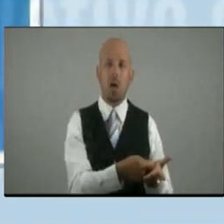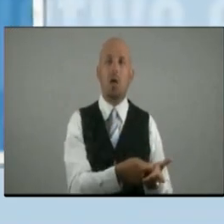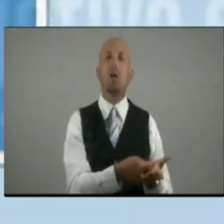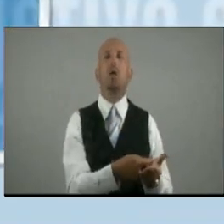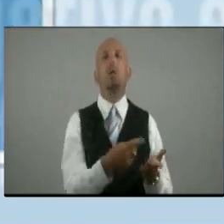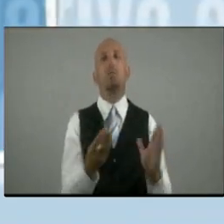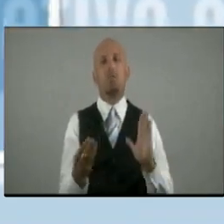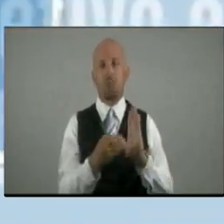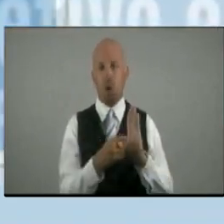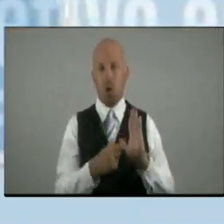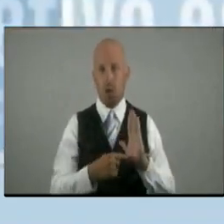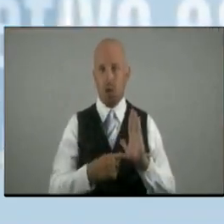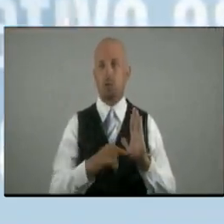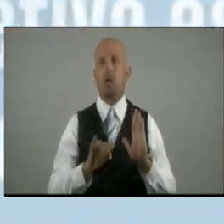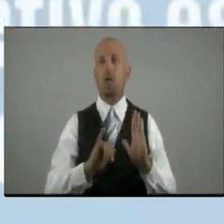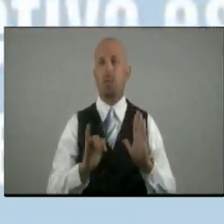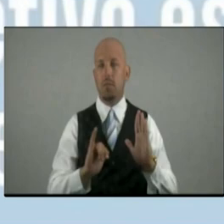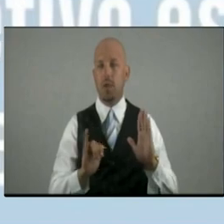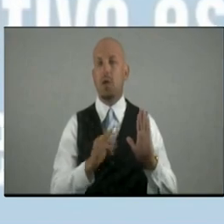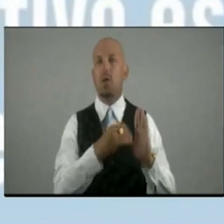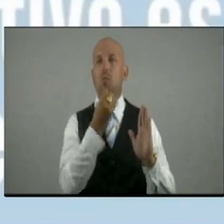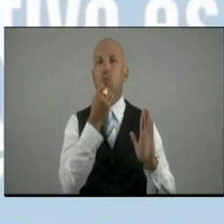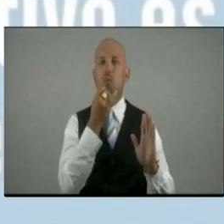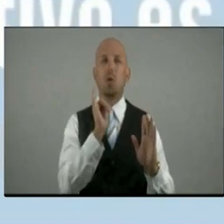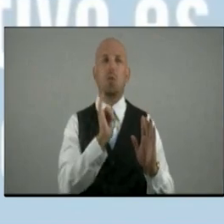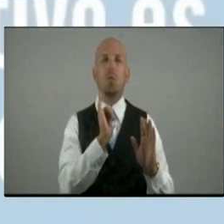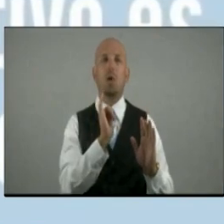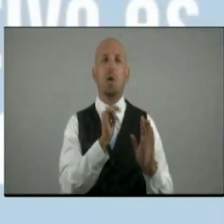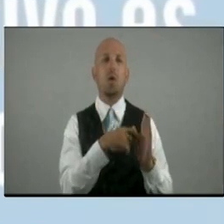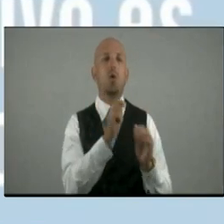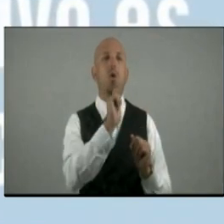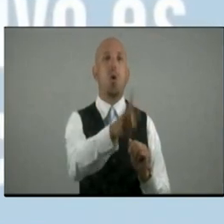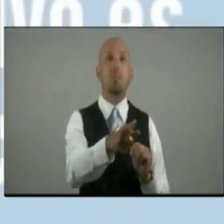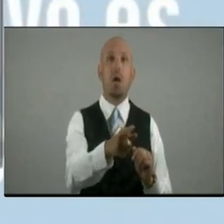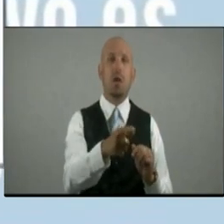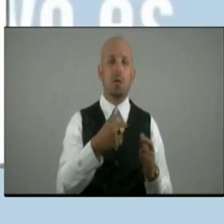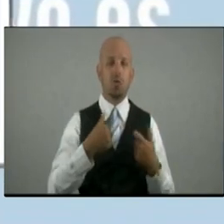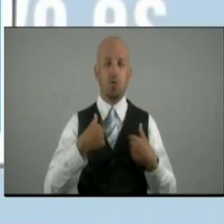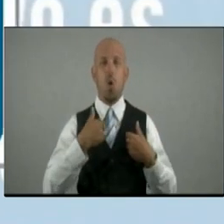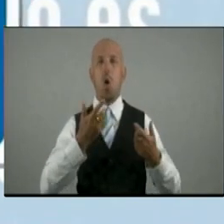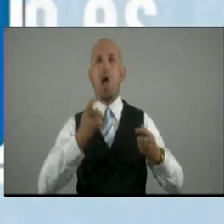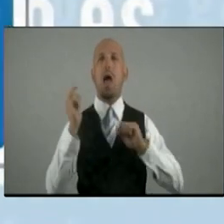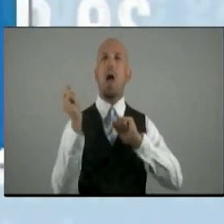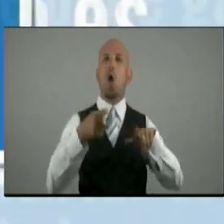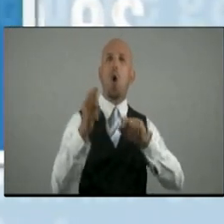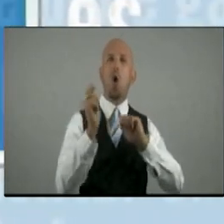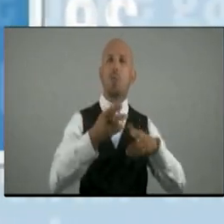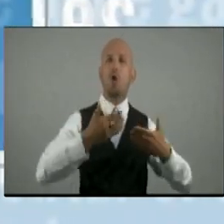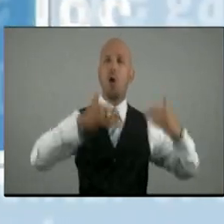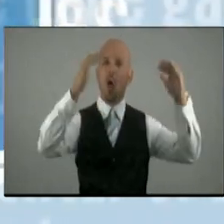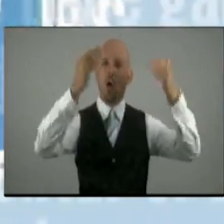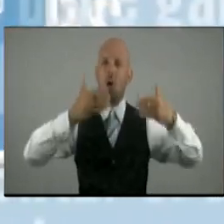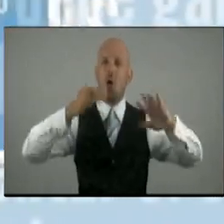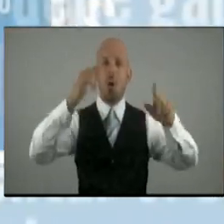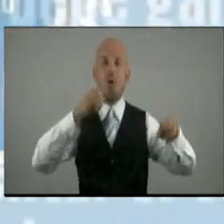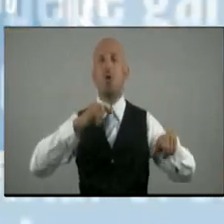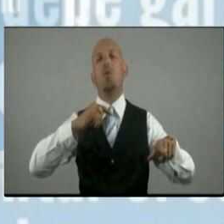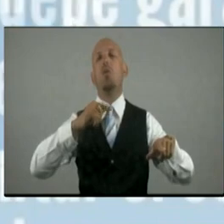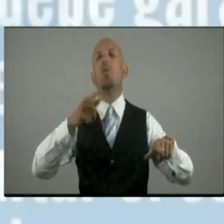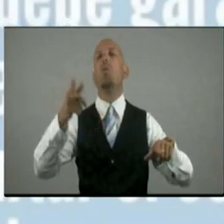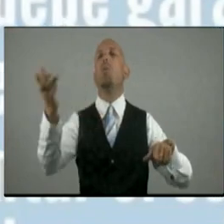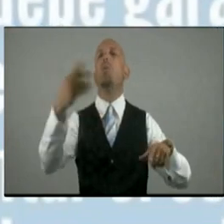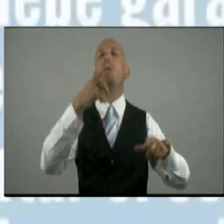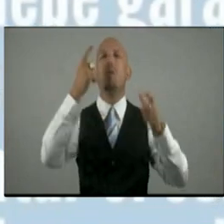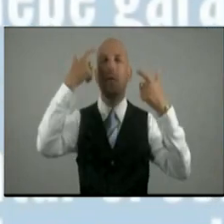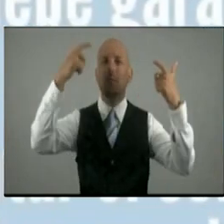para ir gradualmente aplicando esta esta tecnología aquí nosotros explicar que hemos venido